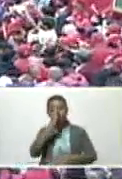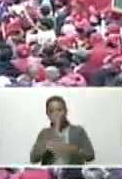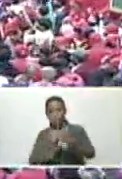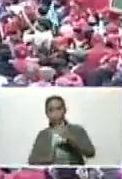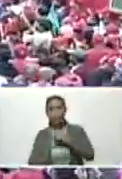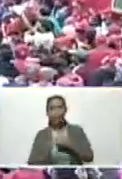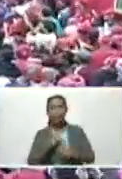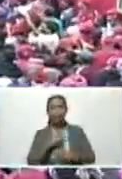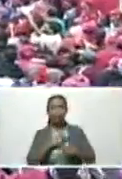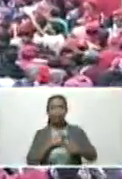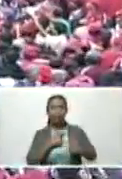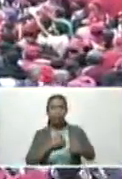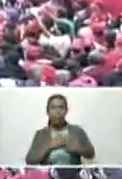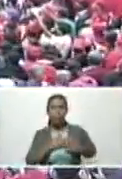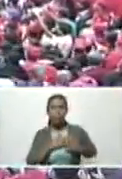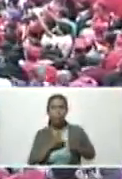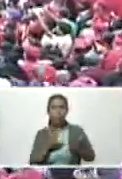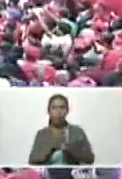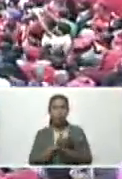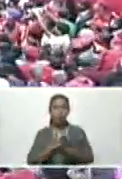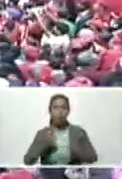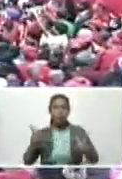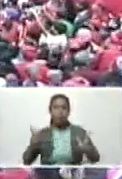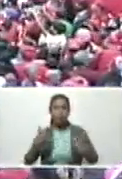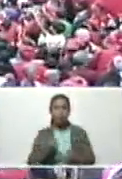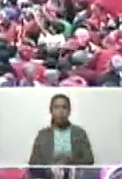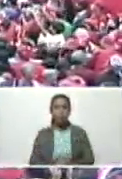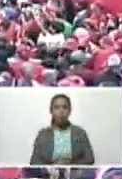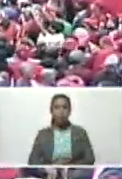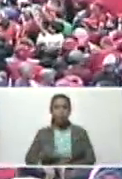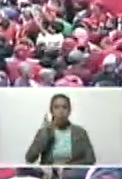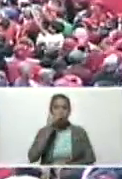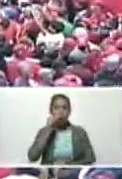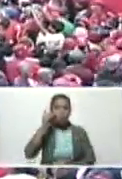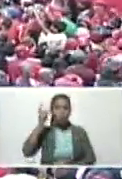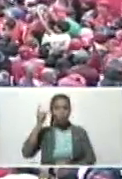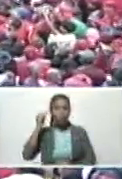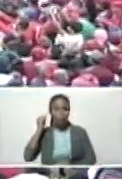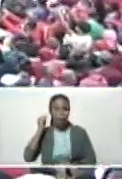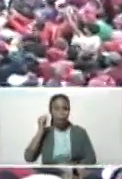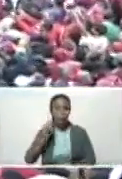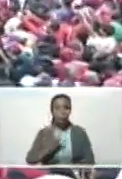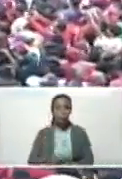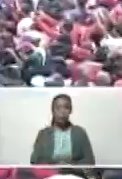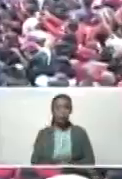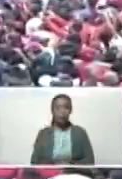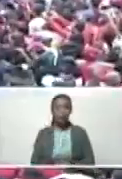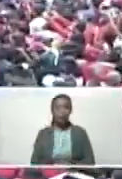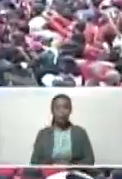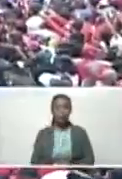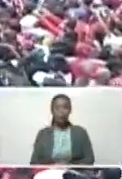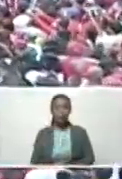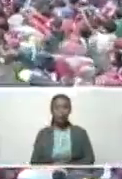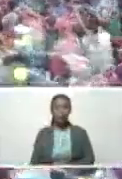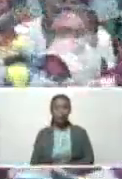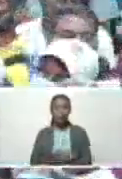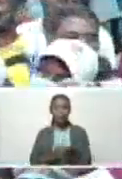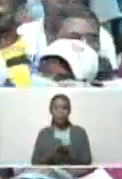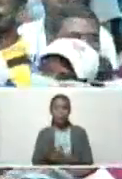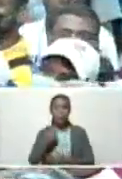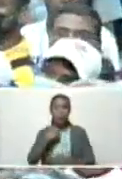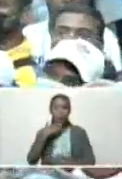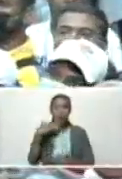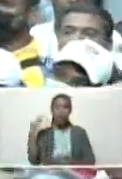de corazón, libre, hombres y mujeres, muchachos y muchachas honestas. Les vengo a pedir